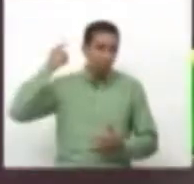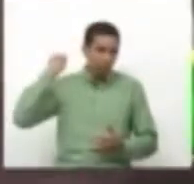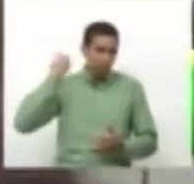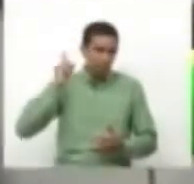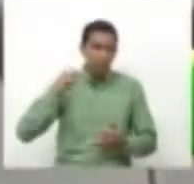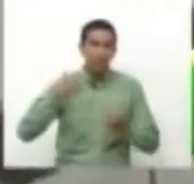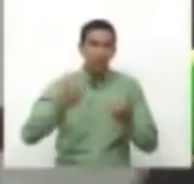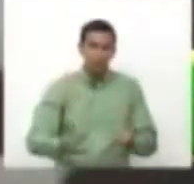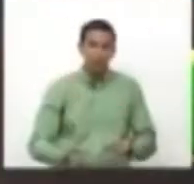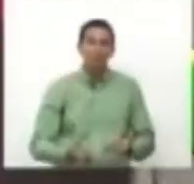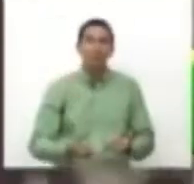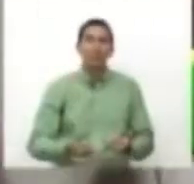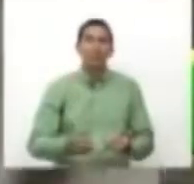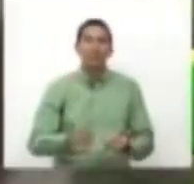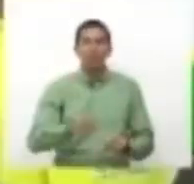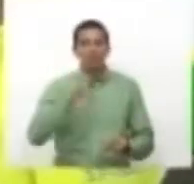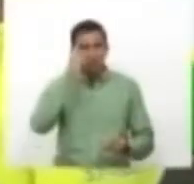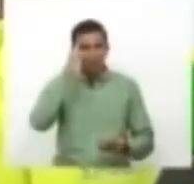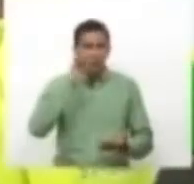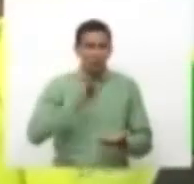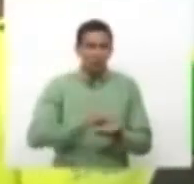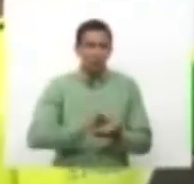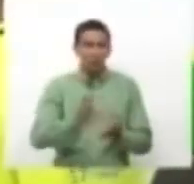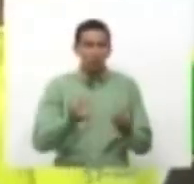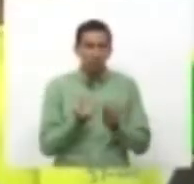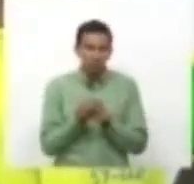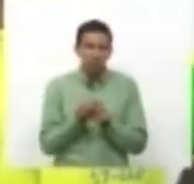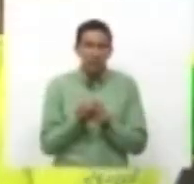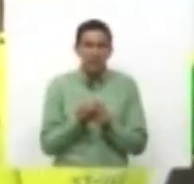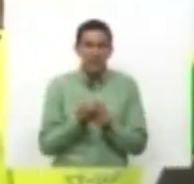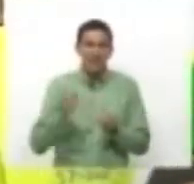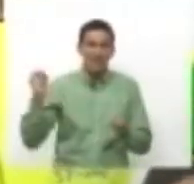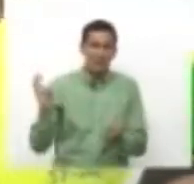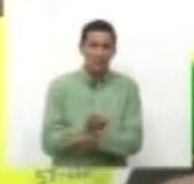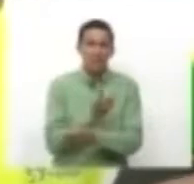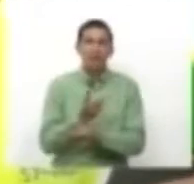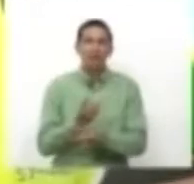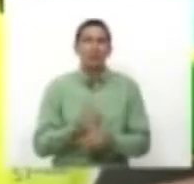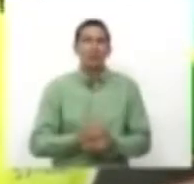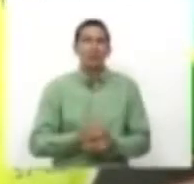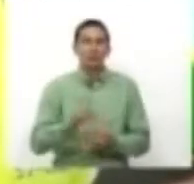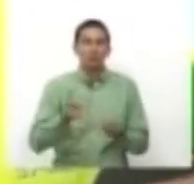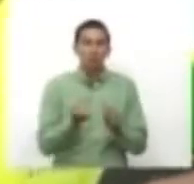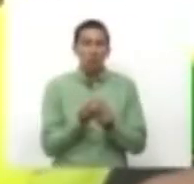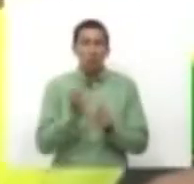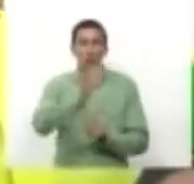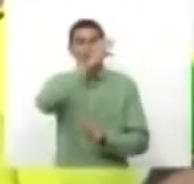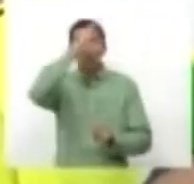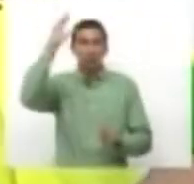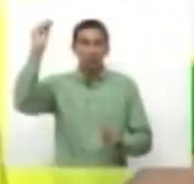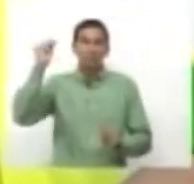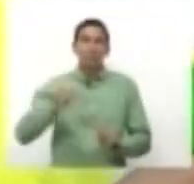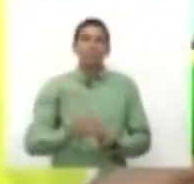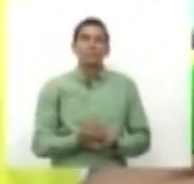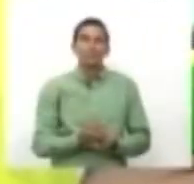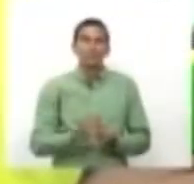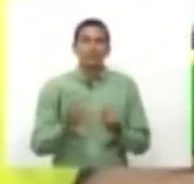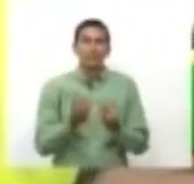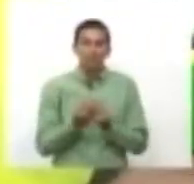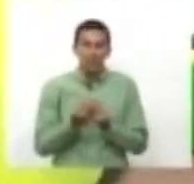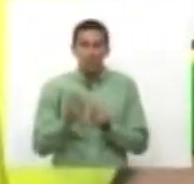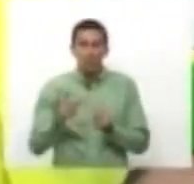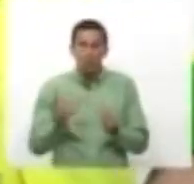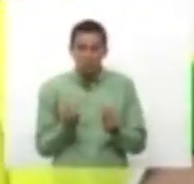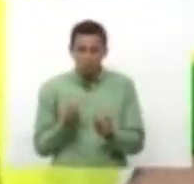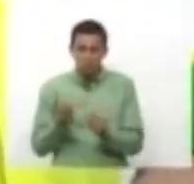que estarían al servicio de una banda criminal. Estamos golpeando a la estructura de los costeños a través de este grupo específico que